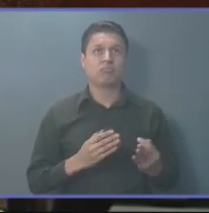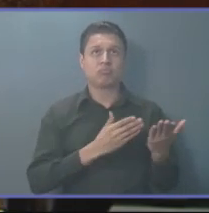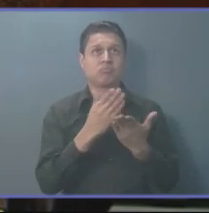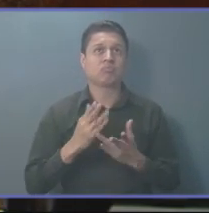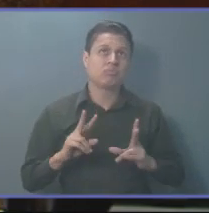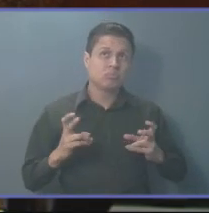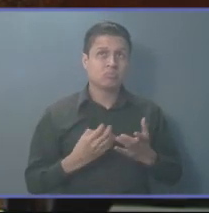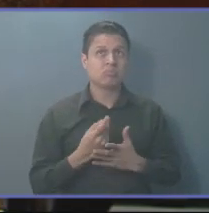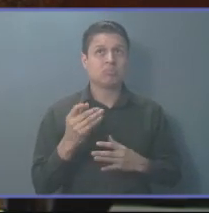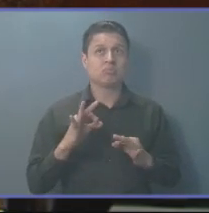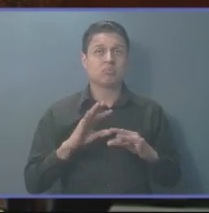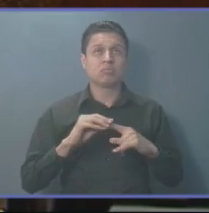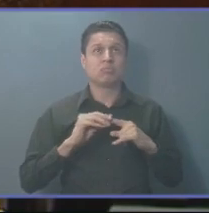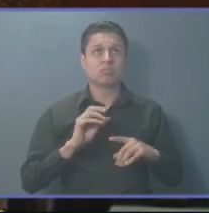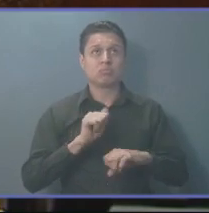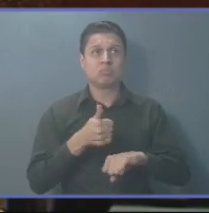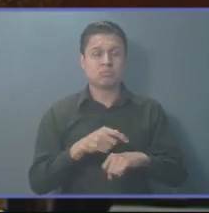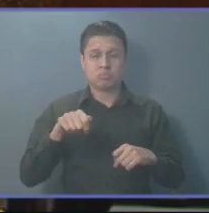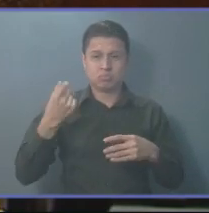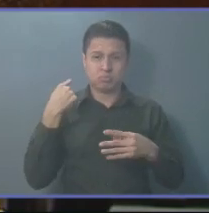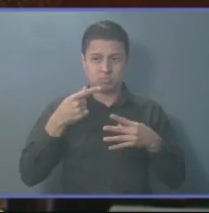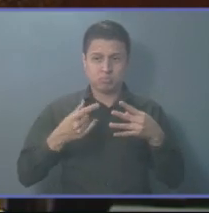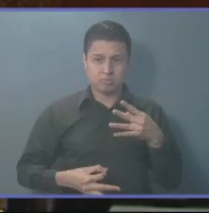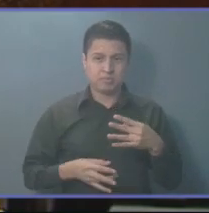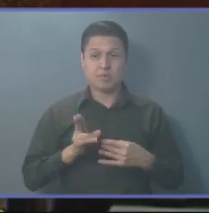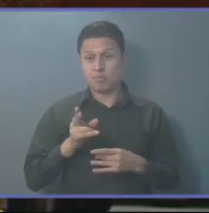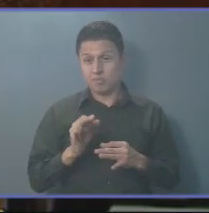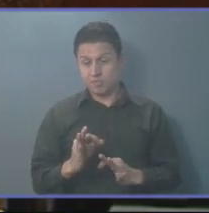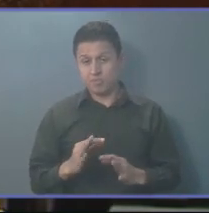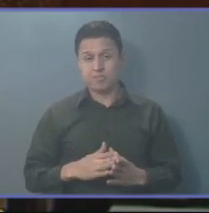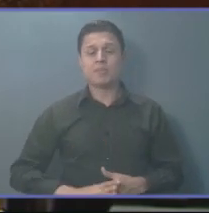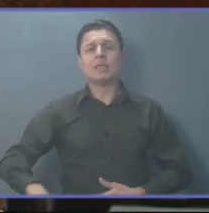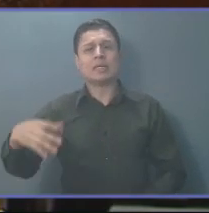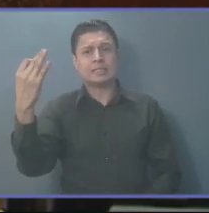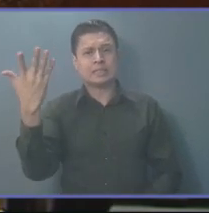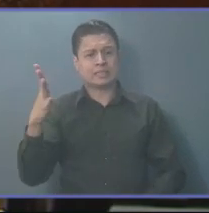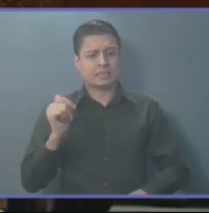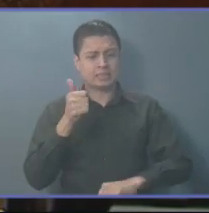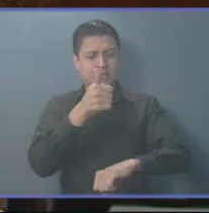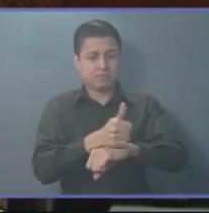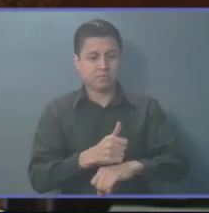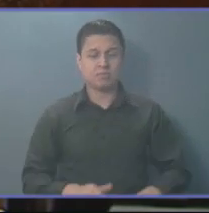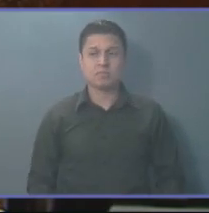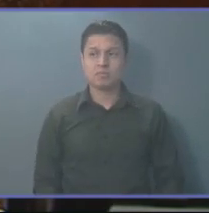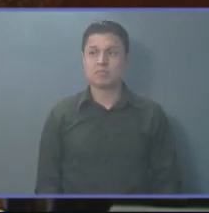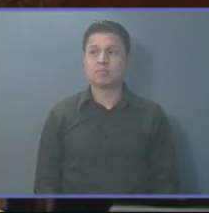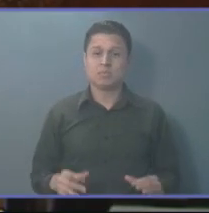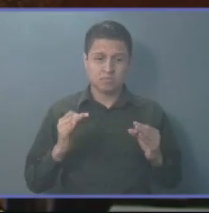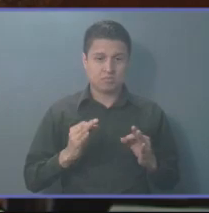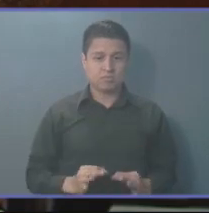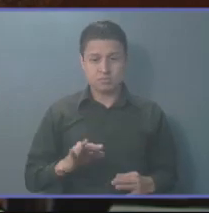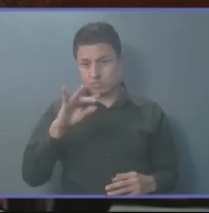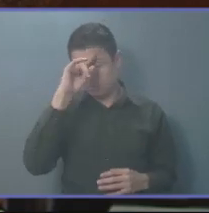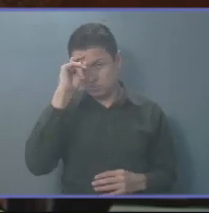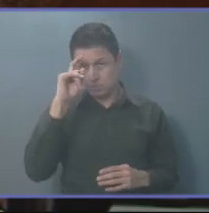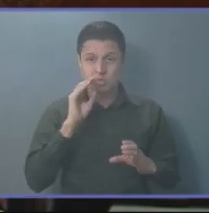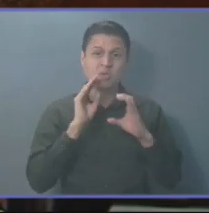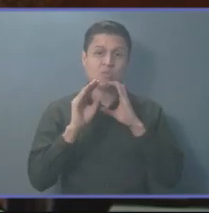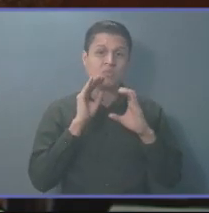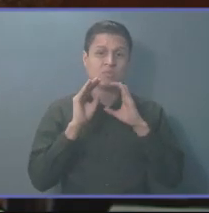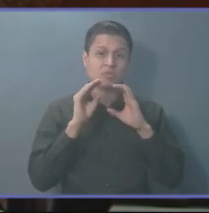apertura económica estipuladas en esta ley. Asimismo, deberá establecer mecanismos de comunicación